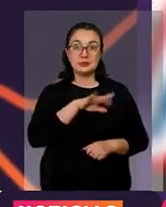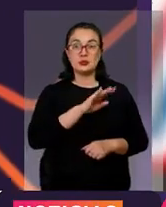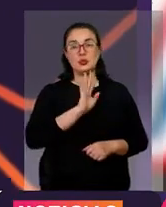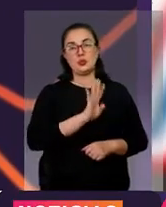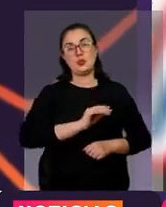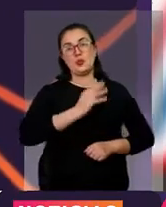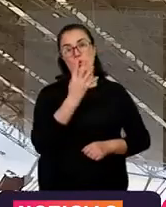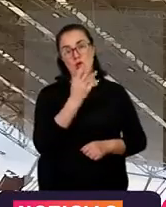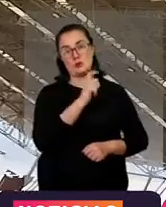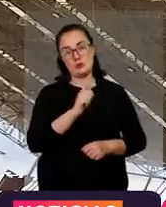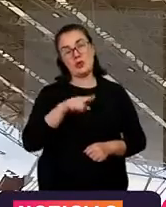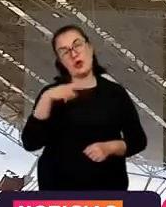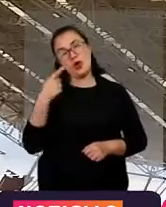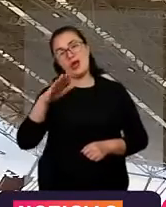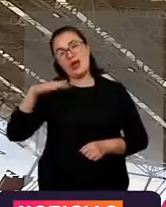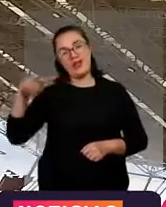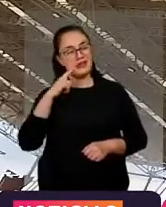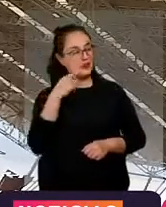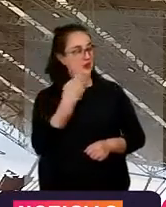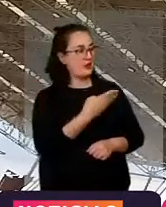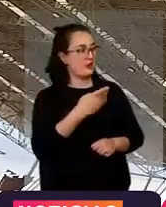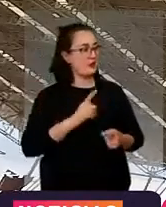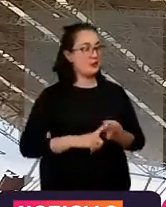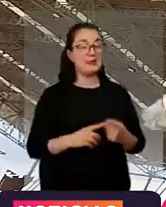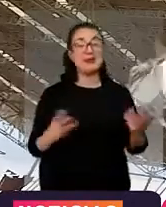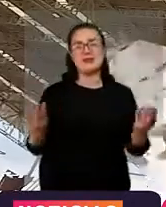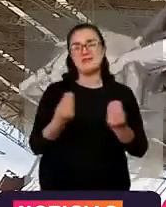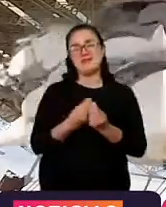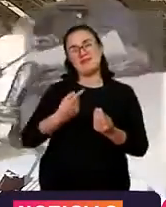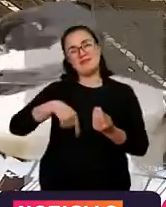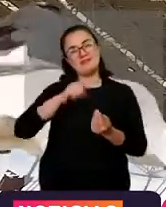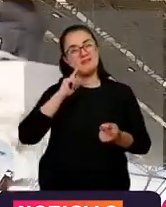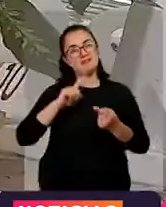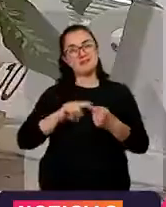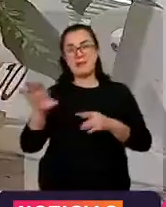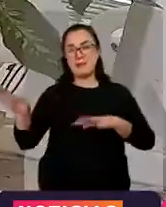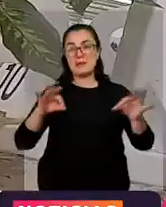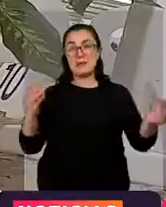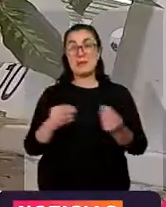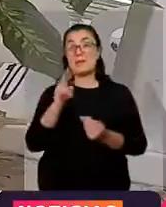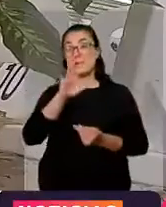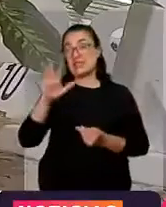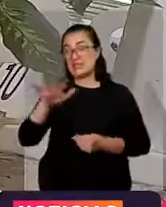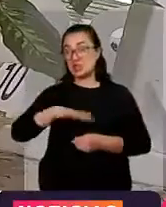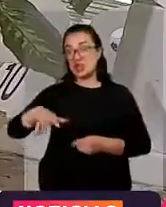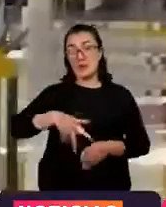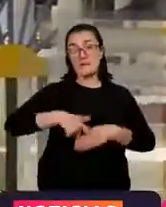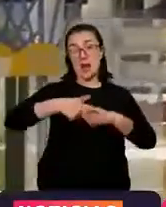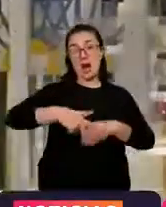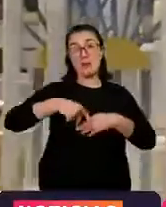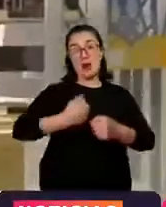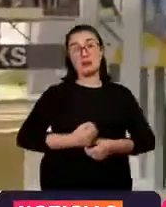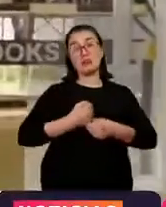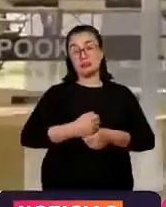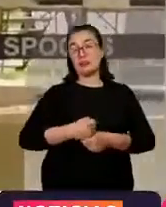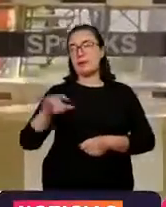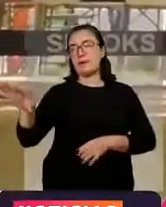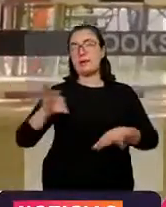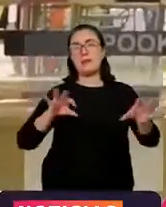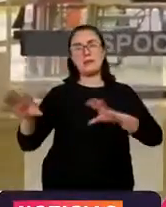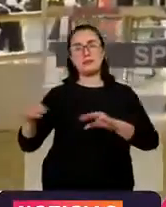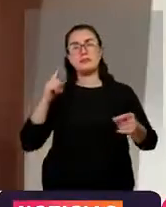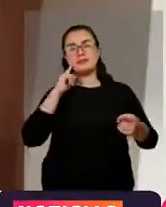Juan Manuel Gallego, fueron los elegidos entre un grupo de 25 jinetes por parte del nuevo entrenador del equipo, el alemán